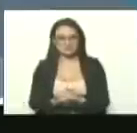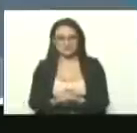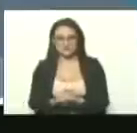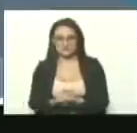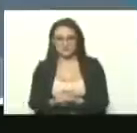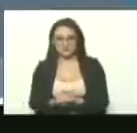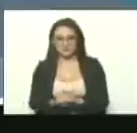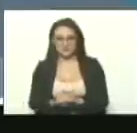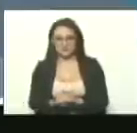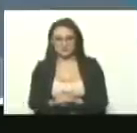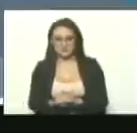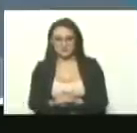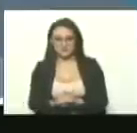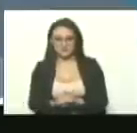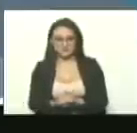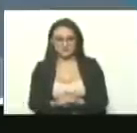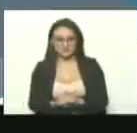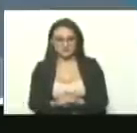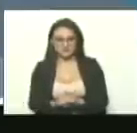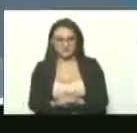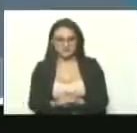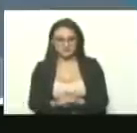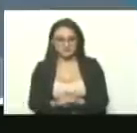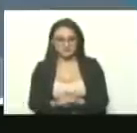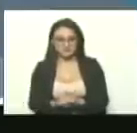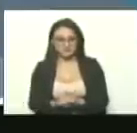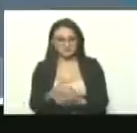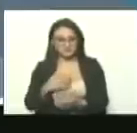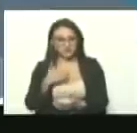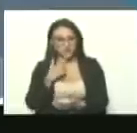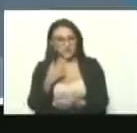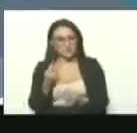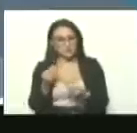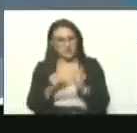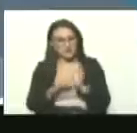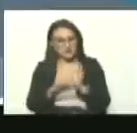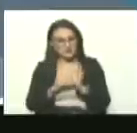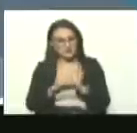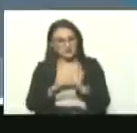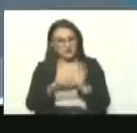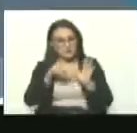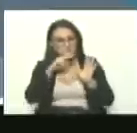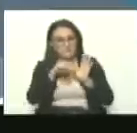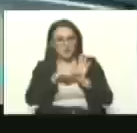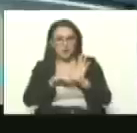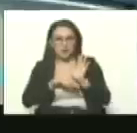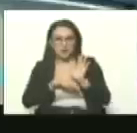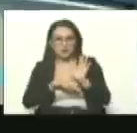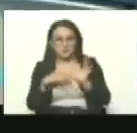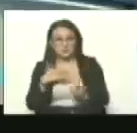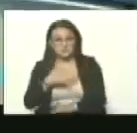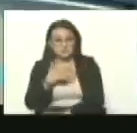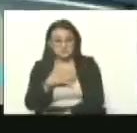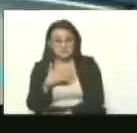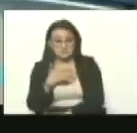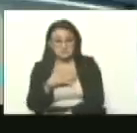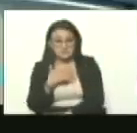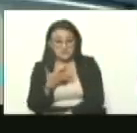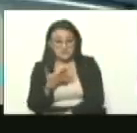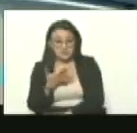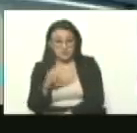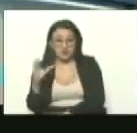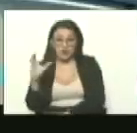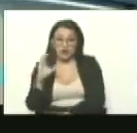aquí, yo lo digo mucho, doctor, ¿no? Yo lo digo mucho en estos programas, ¿eh? Porque yo lo siento.